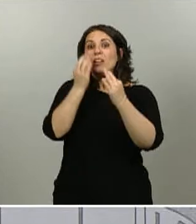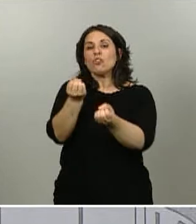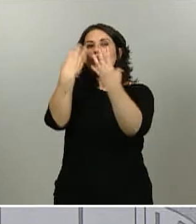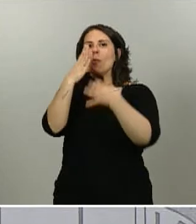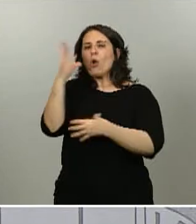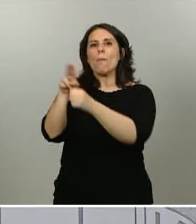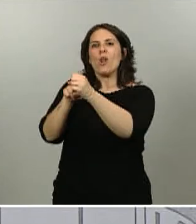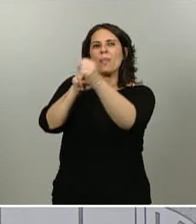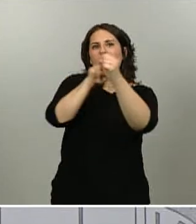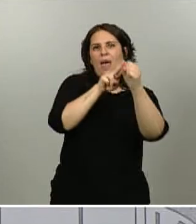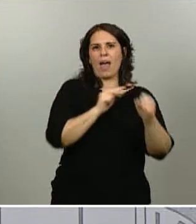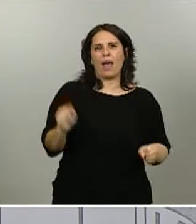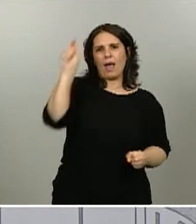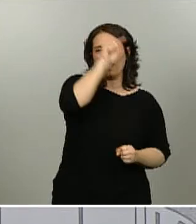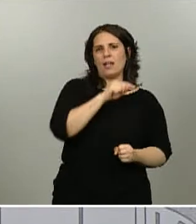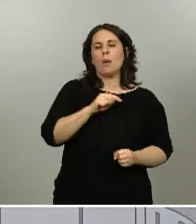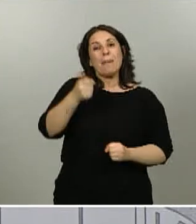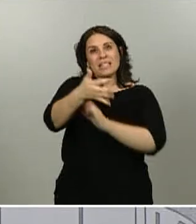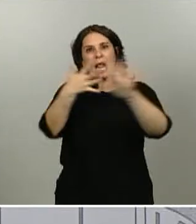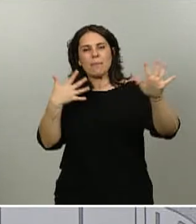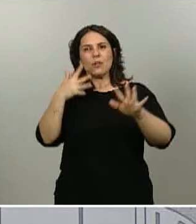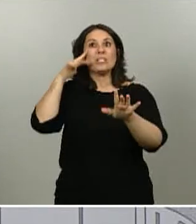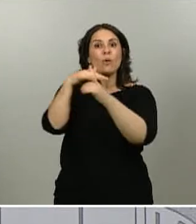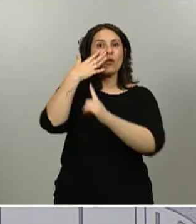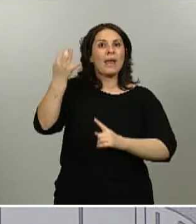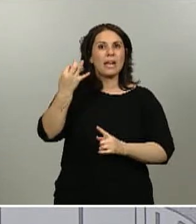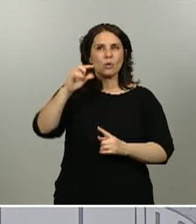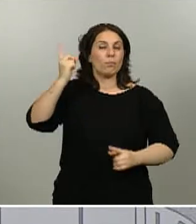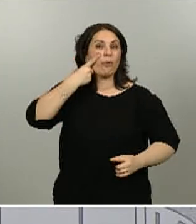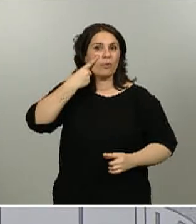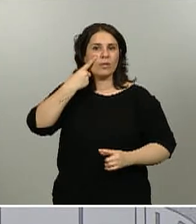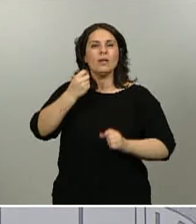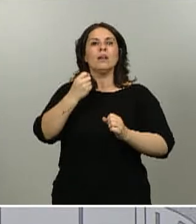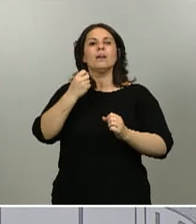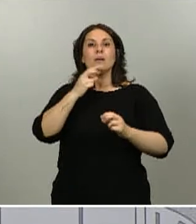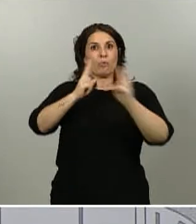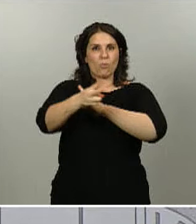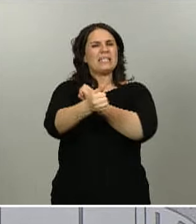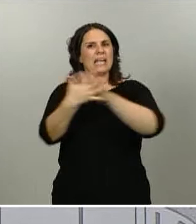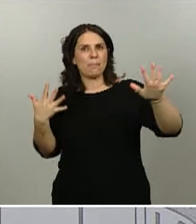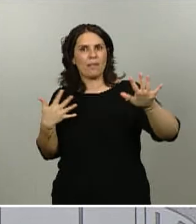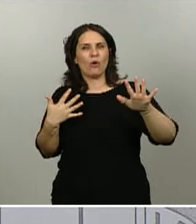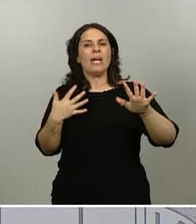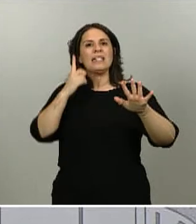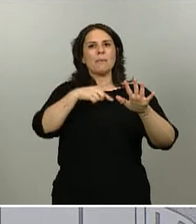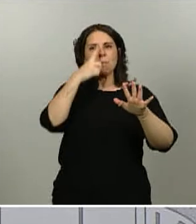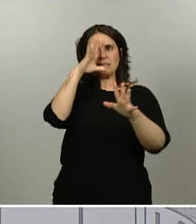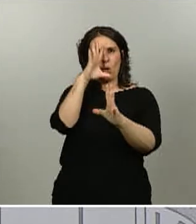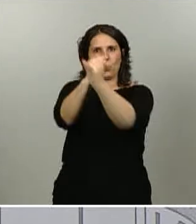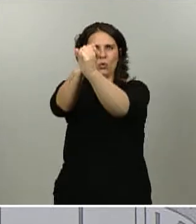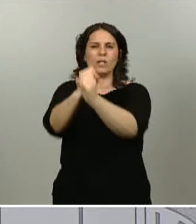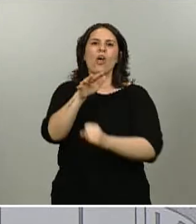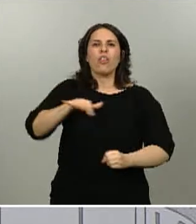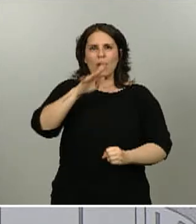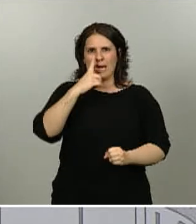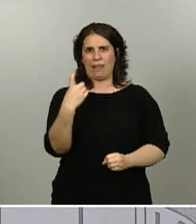las situaciones de riesgo, actuar, por lo tanto, más rápido y, sobre todo, además, actuar de forma mucho más localizada. Ya no vamos a hablar